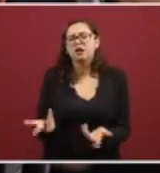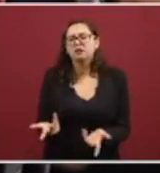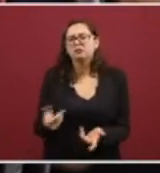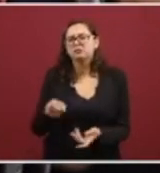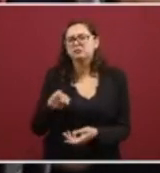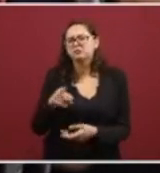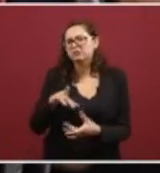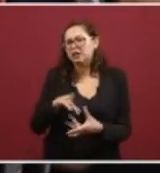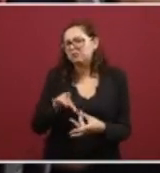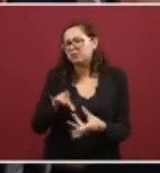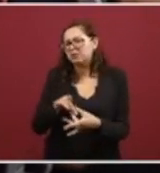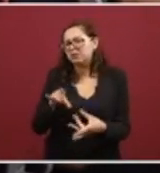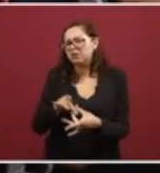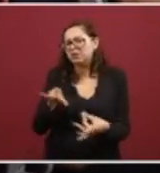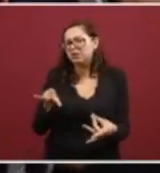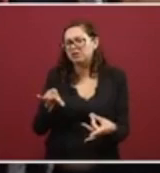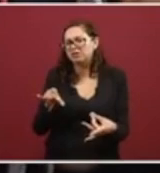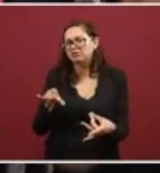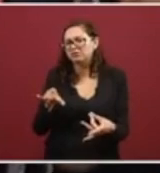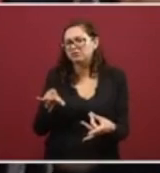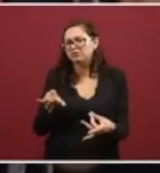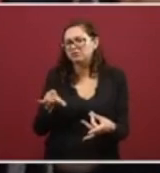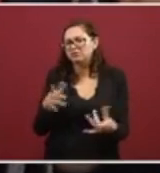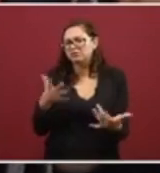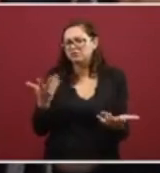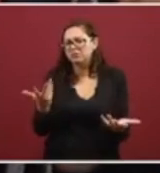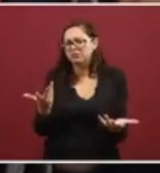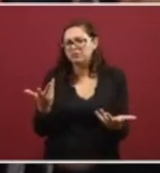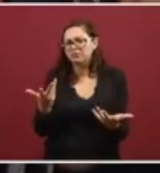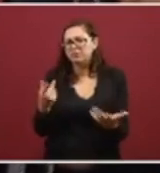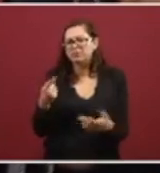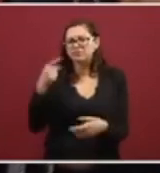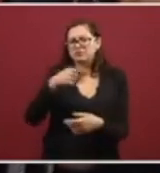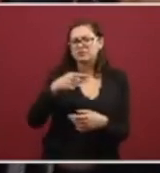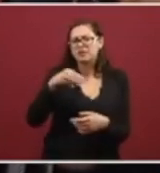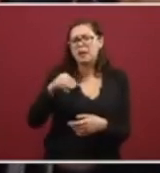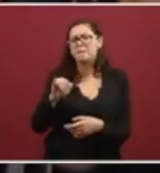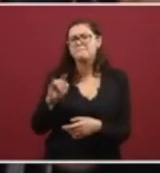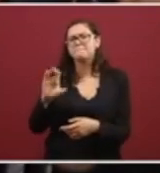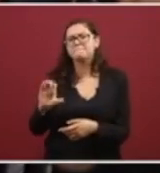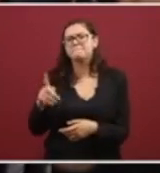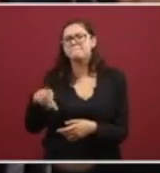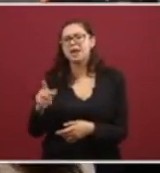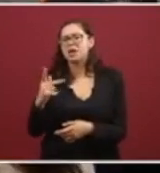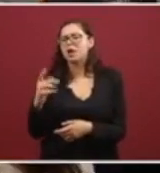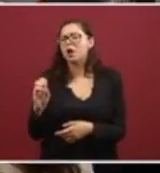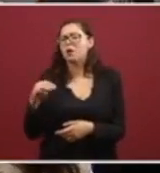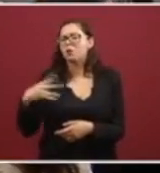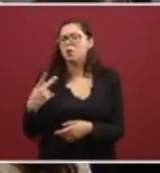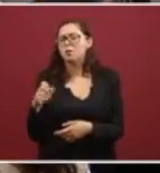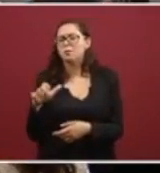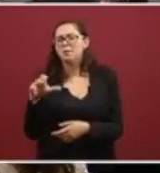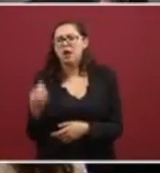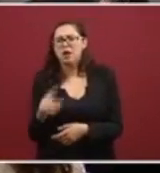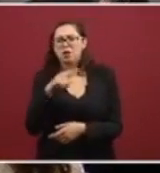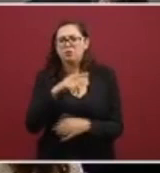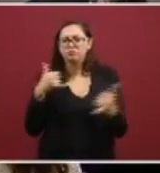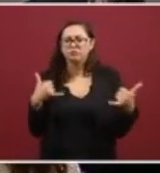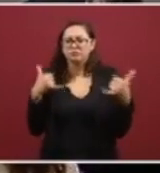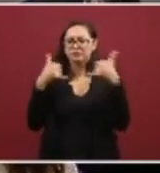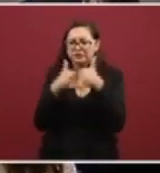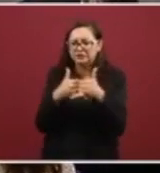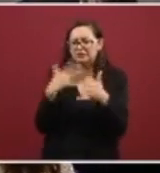que pues, se lo había comunicado, digamos, Mike Pompeo, que había sido la persona que había como